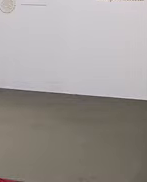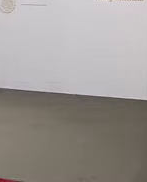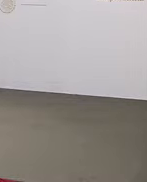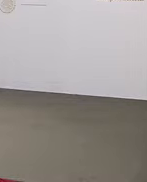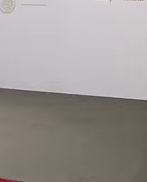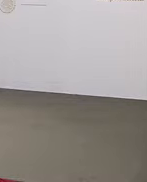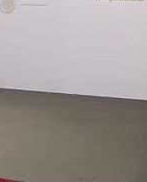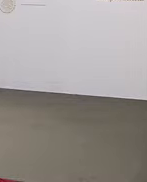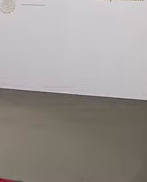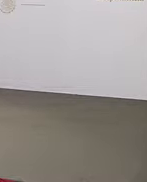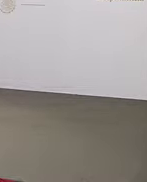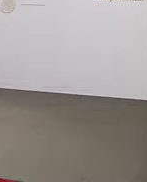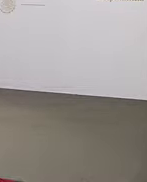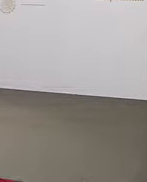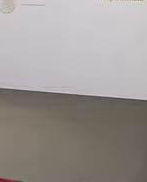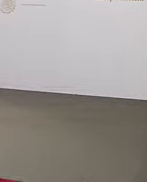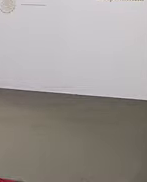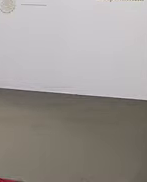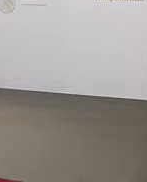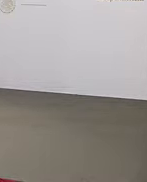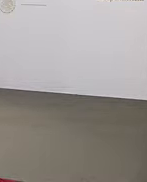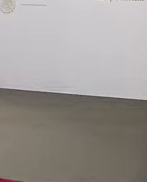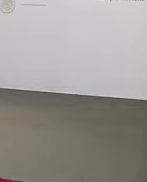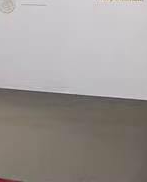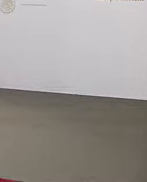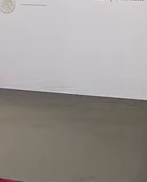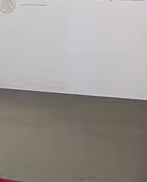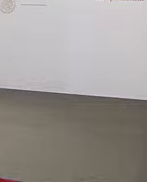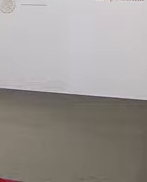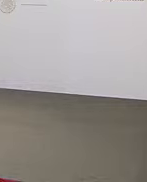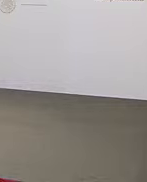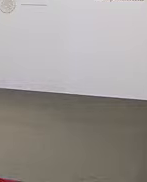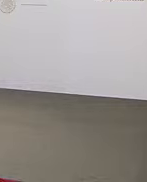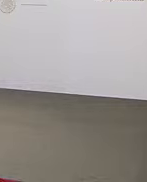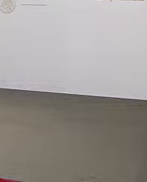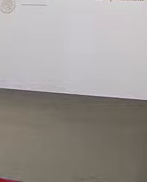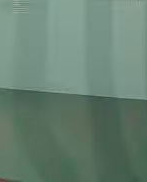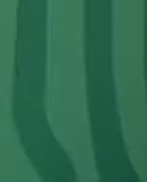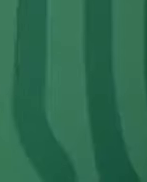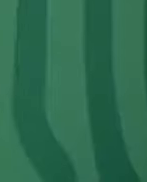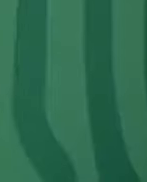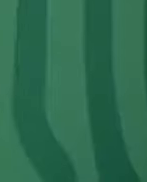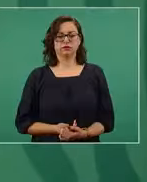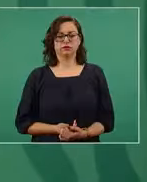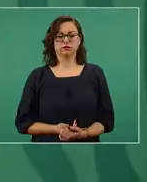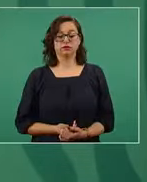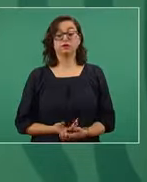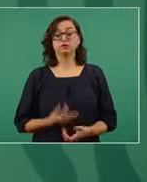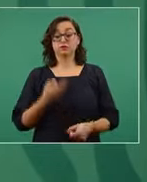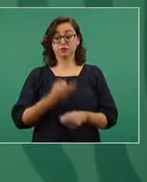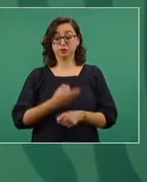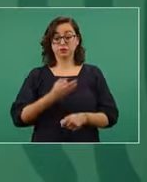Pues vamos a comparecer como todos los días.